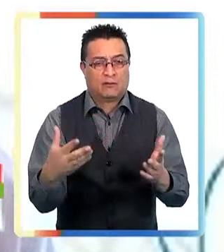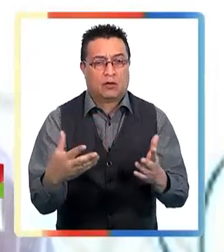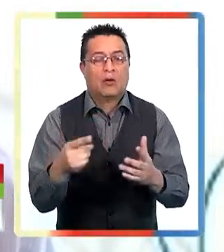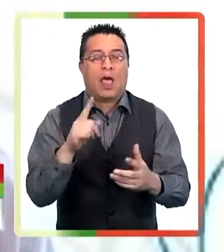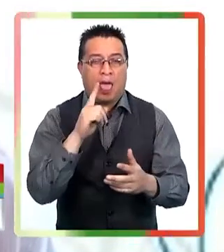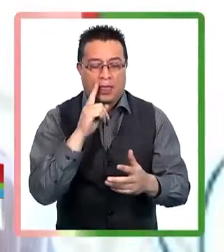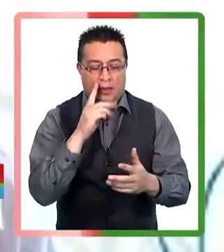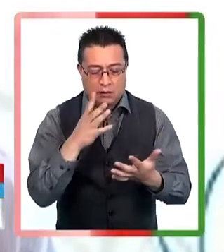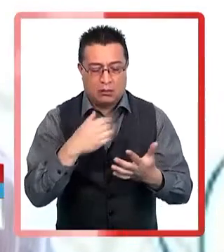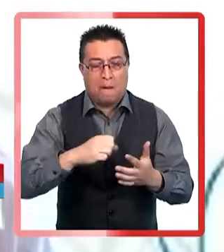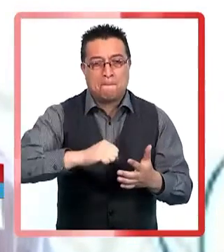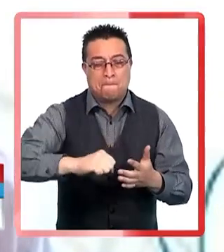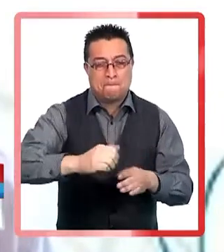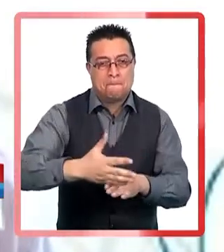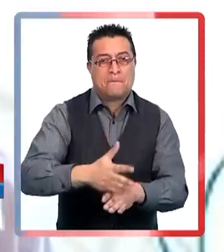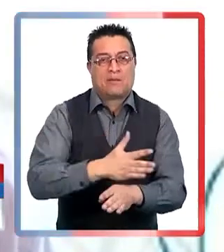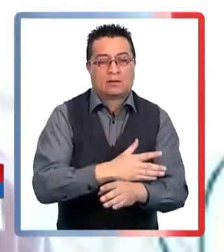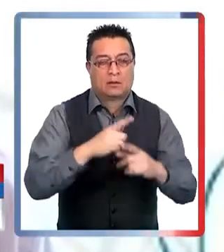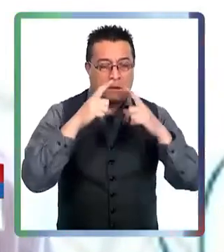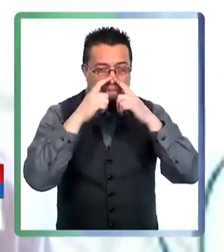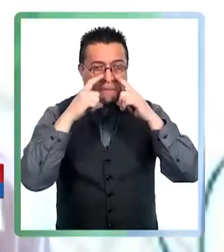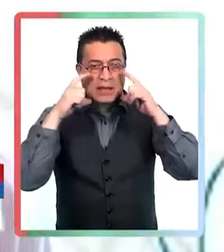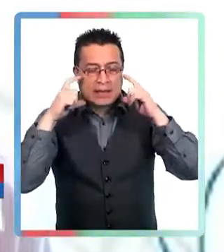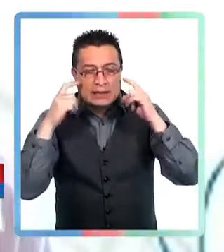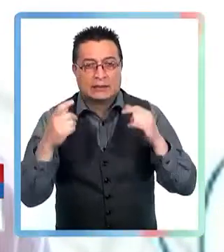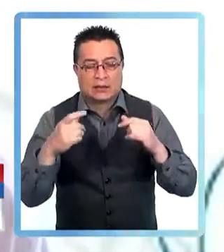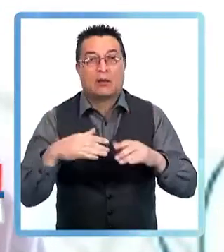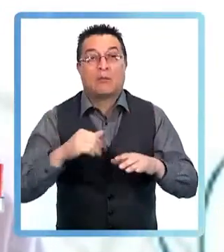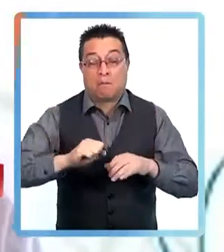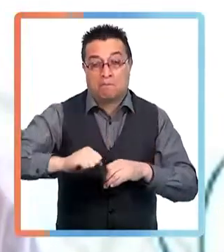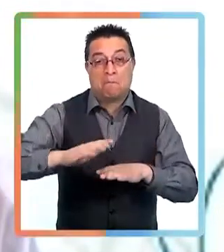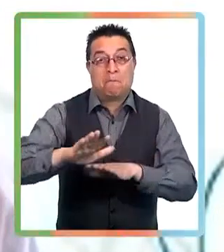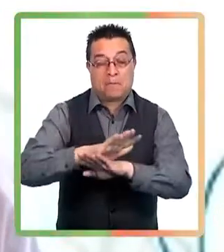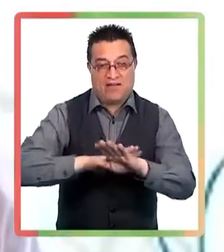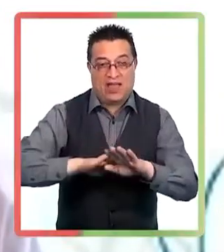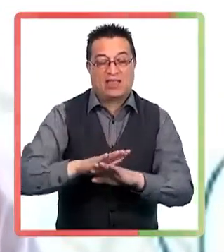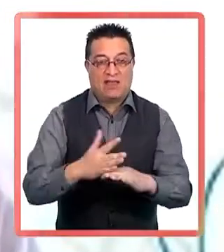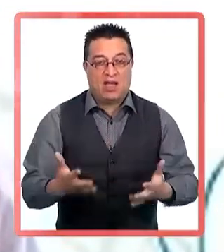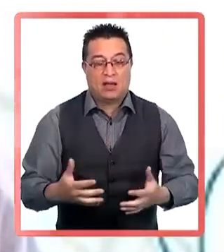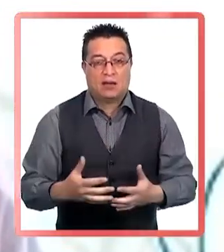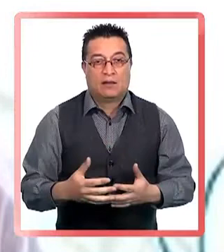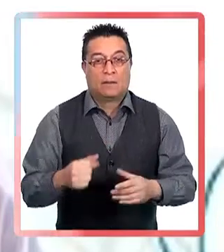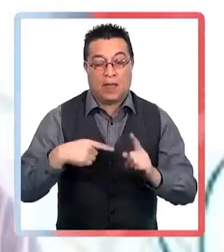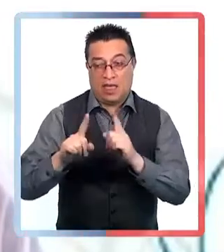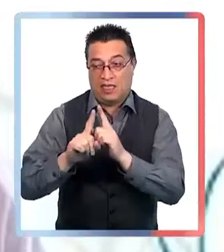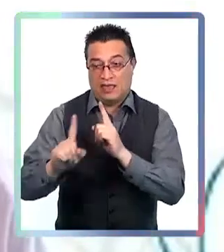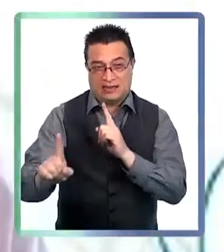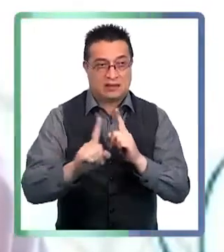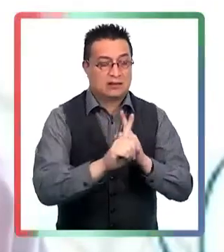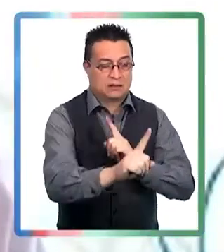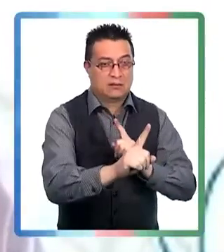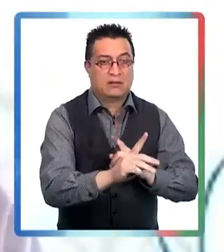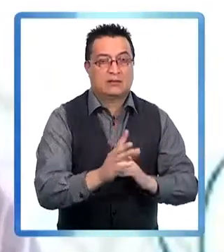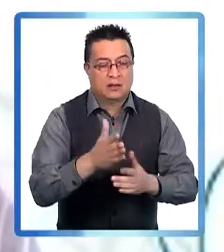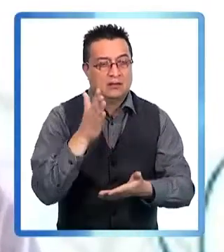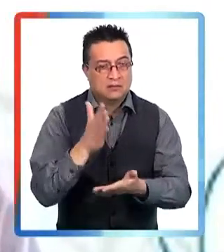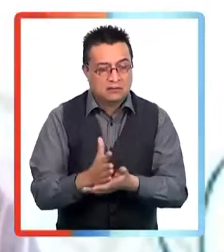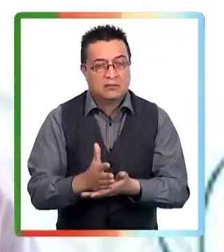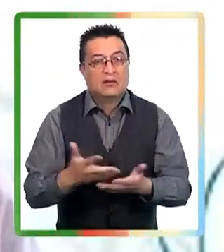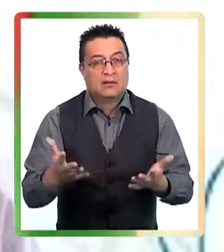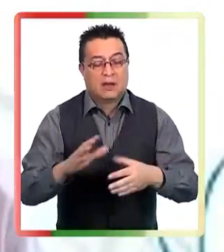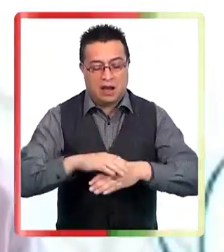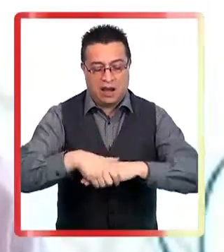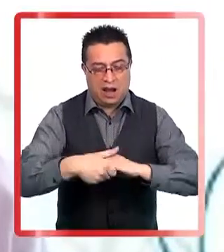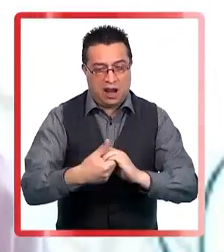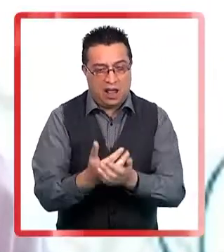exitoso en tener una actitud preventiva. El uso de mascarillas es una actitud preventiva. En fin, la distancia social